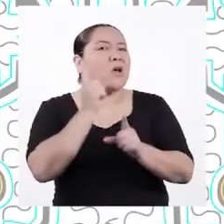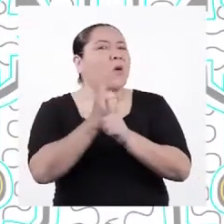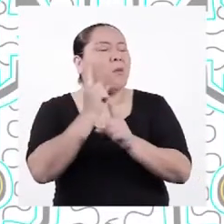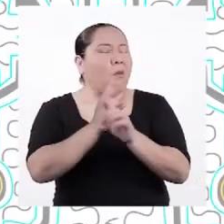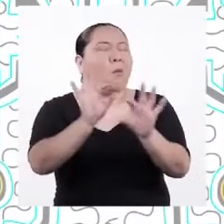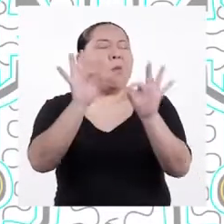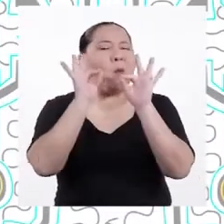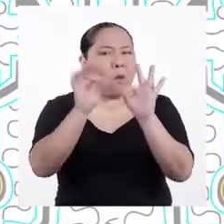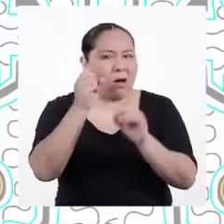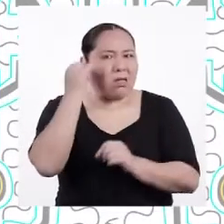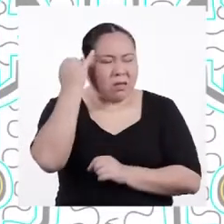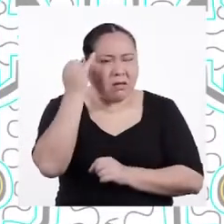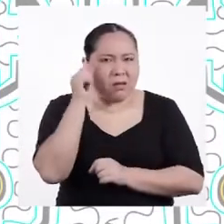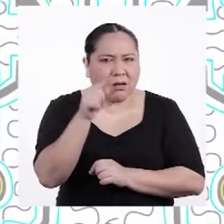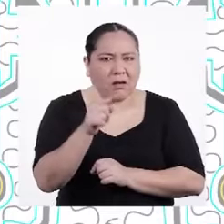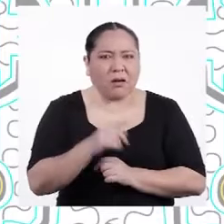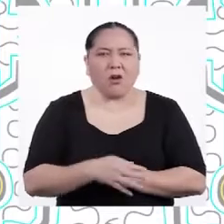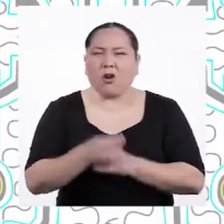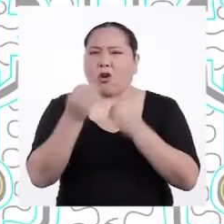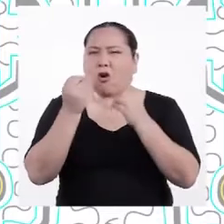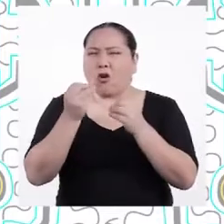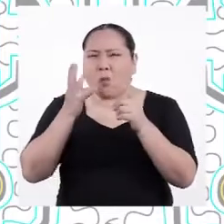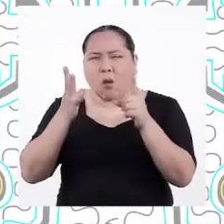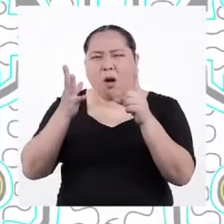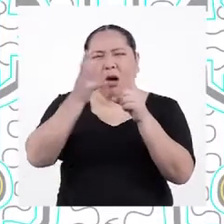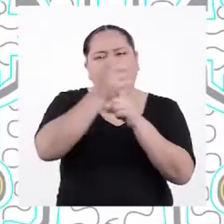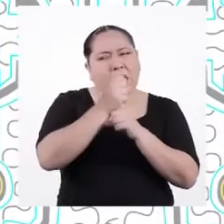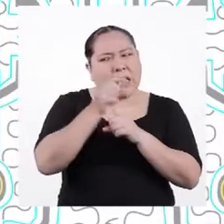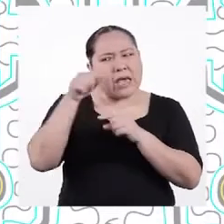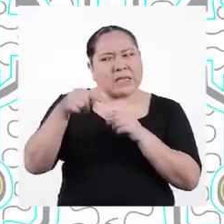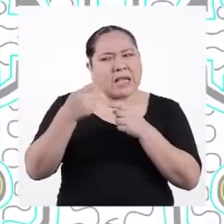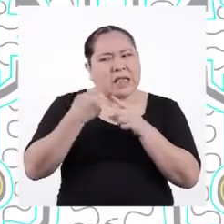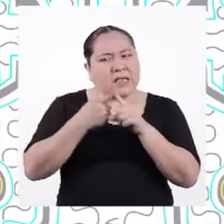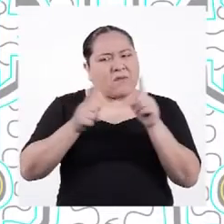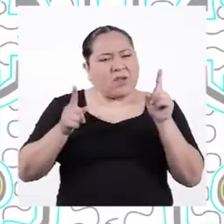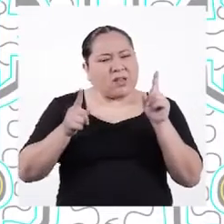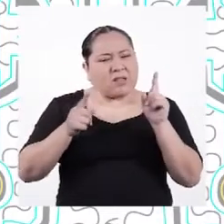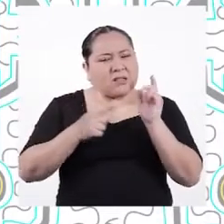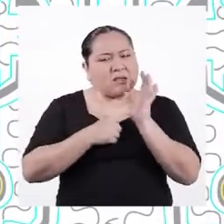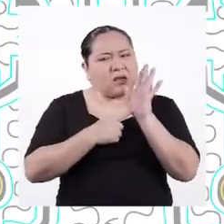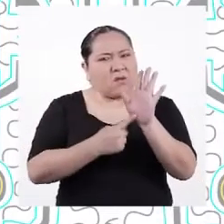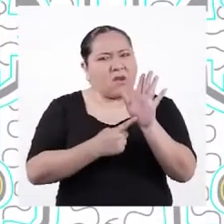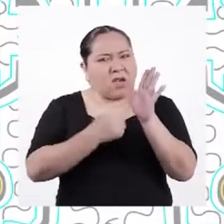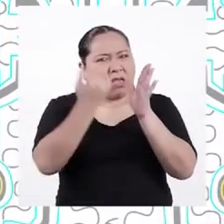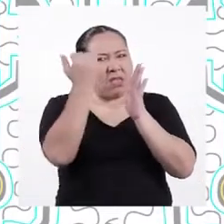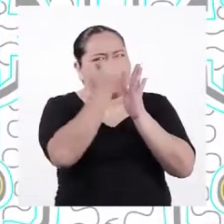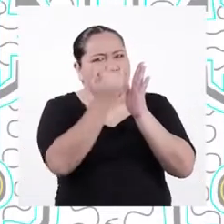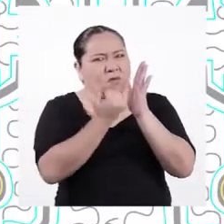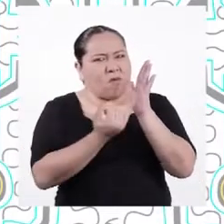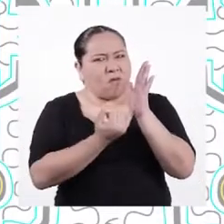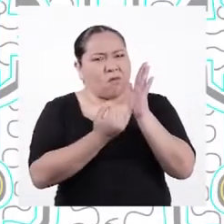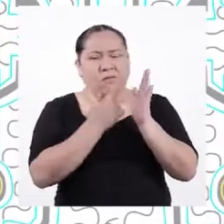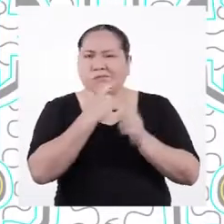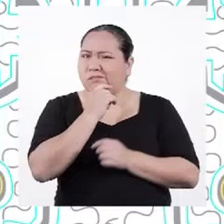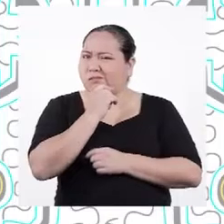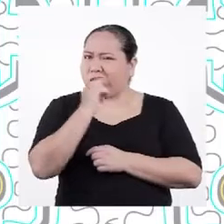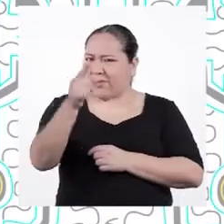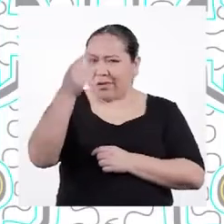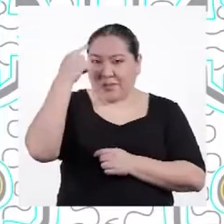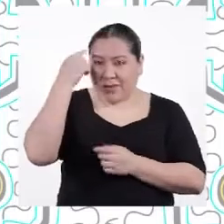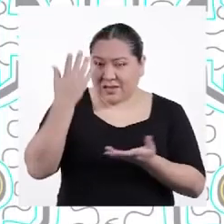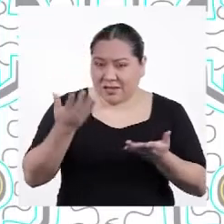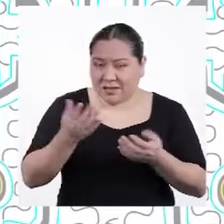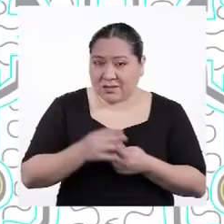buena observación. ¿Cómo creen que podemos lograr que esa diferencia se vea reflejada en nuestra gráfica? ¿Se les ocurre